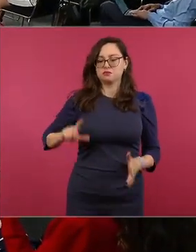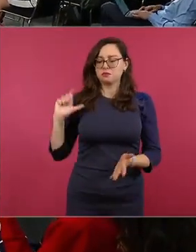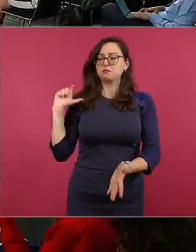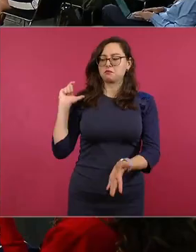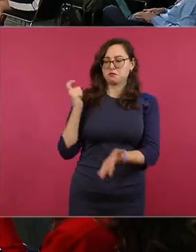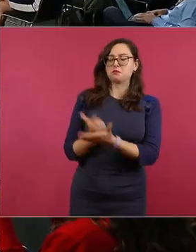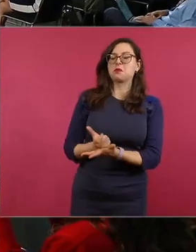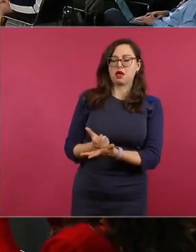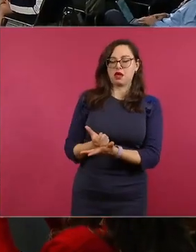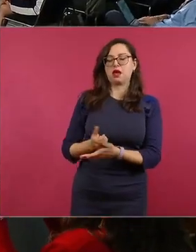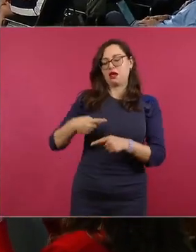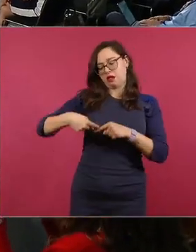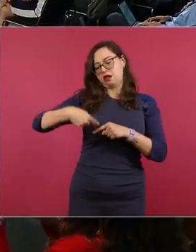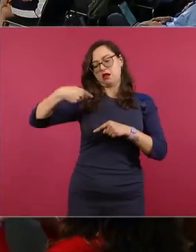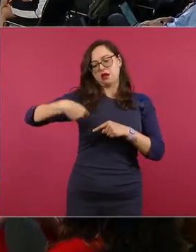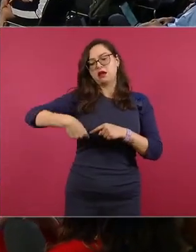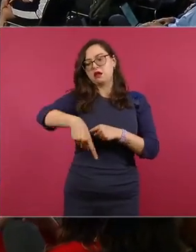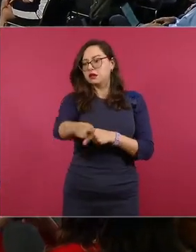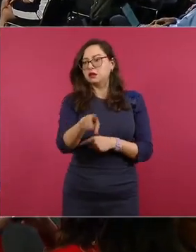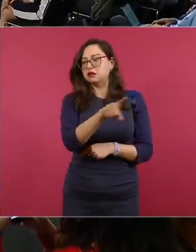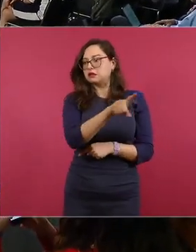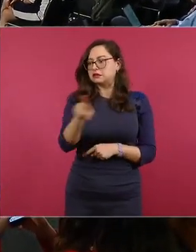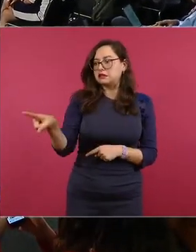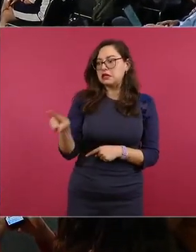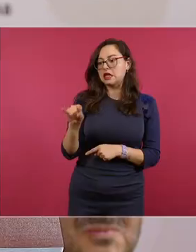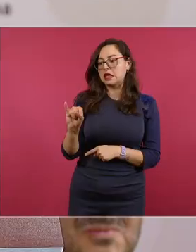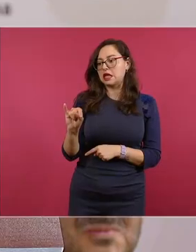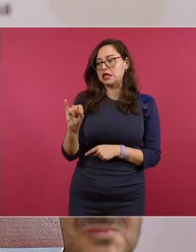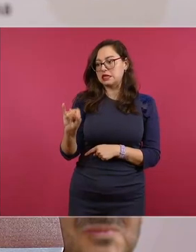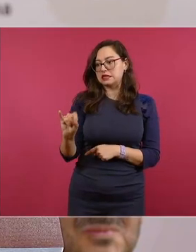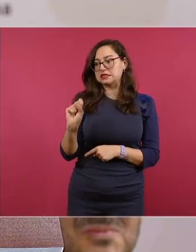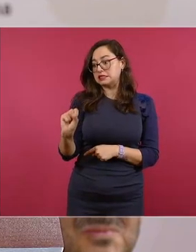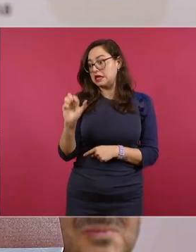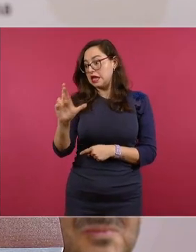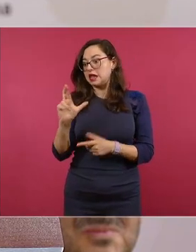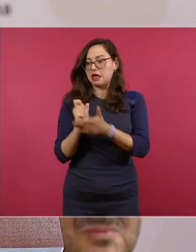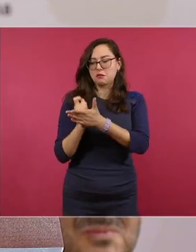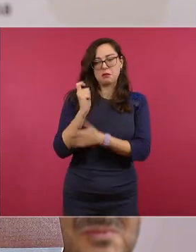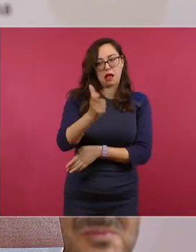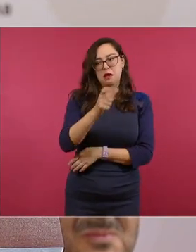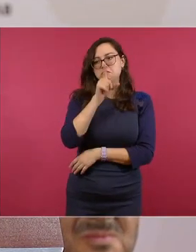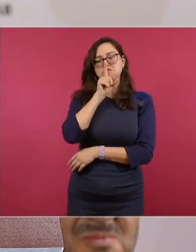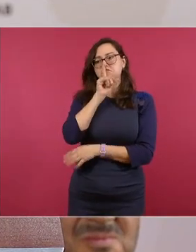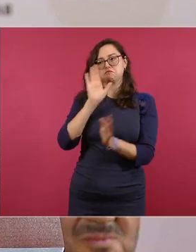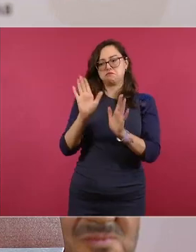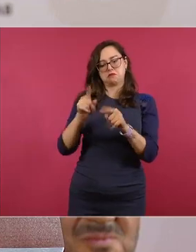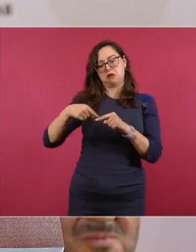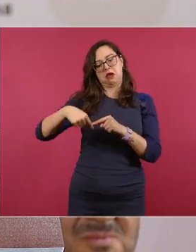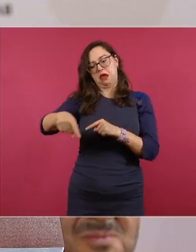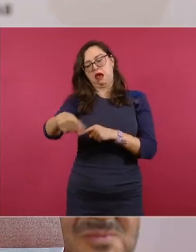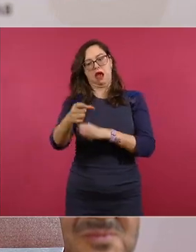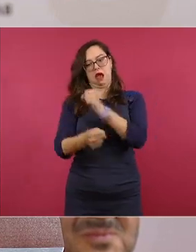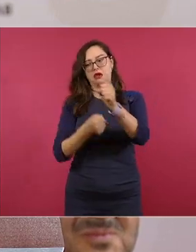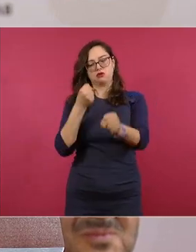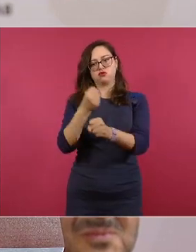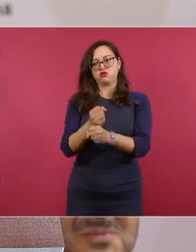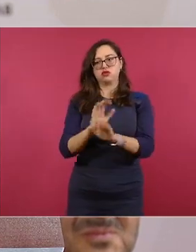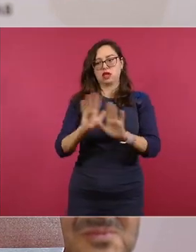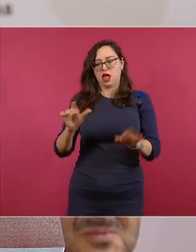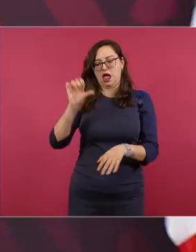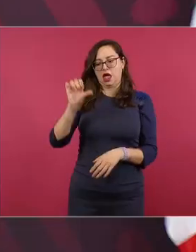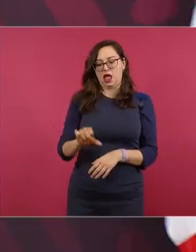a partir de hoy, ya se publica en el Diario Oficial, o sea